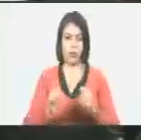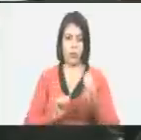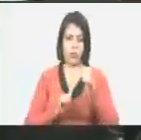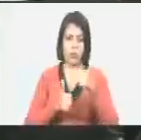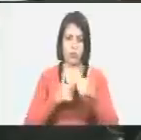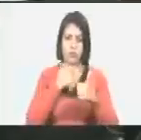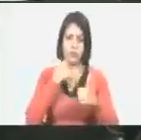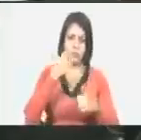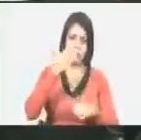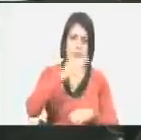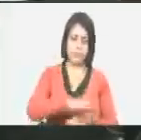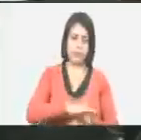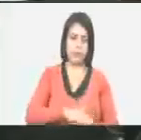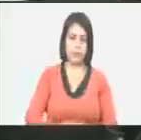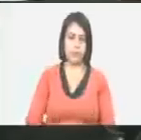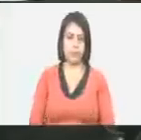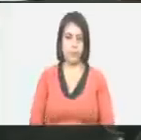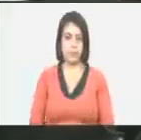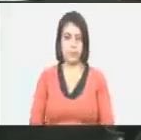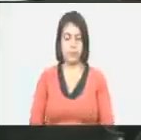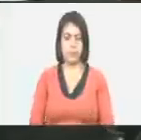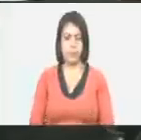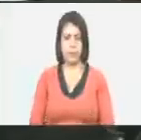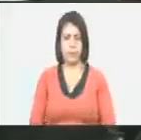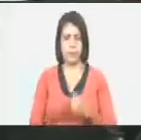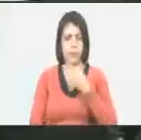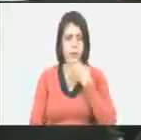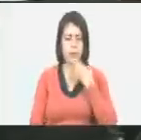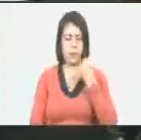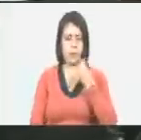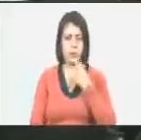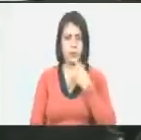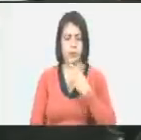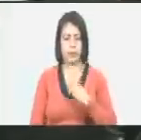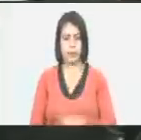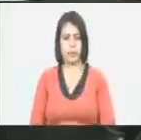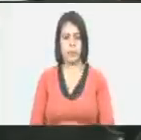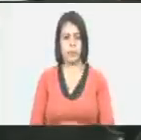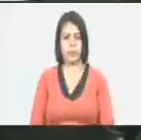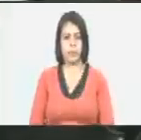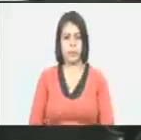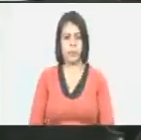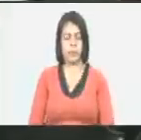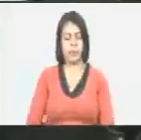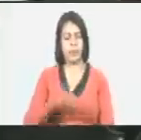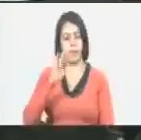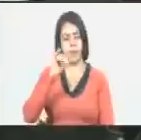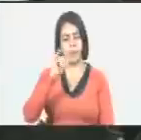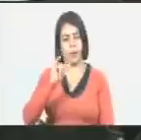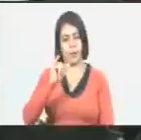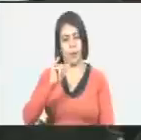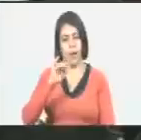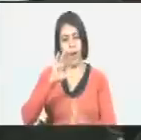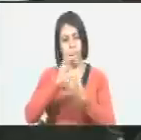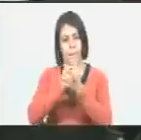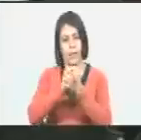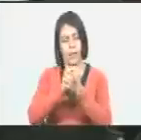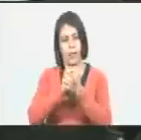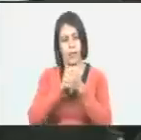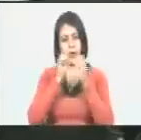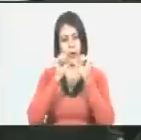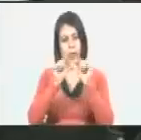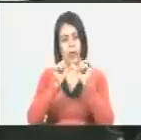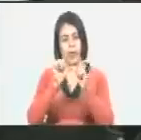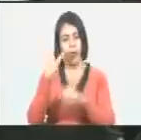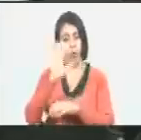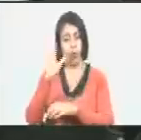viaje final. Y uno obedece a la juventud. En la despedida del amigo queda un